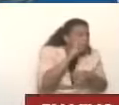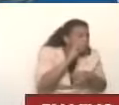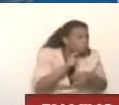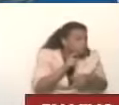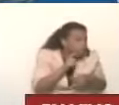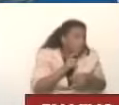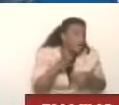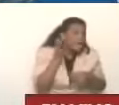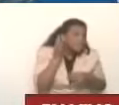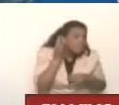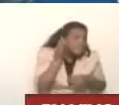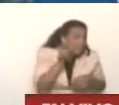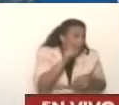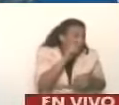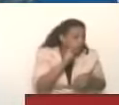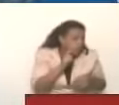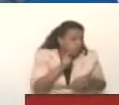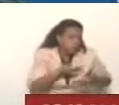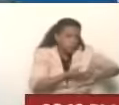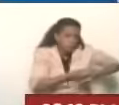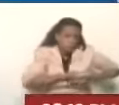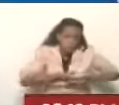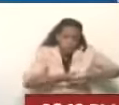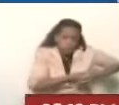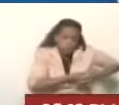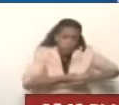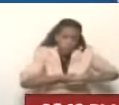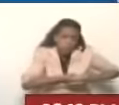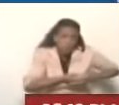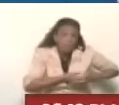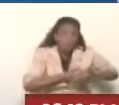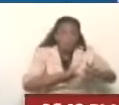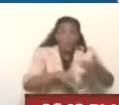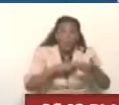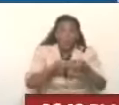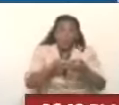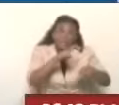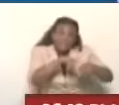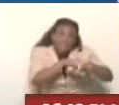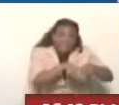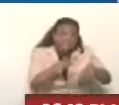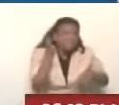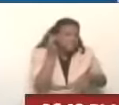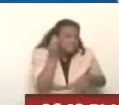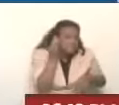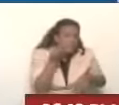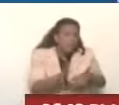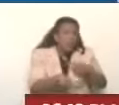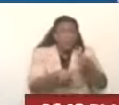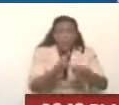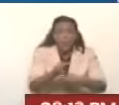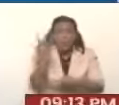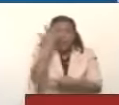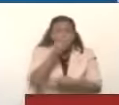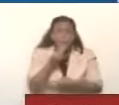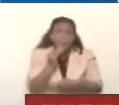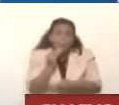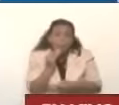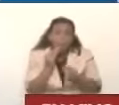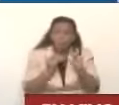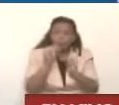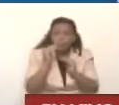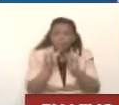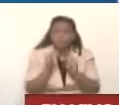mamá, ¿ah? Desde la mujer niña, de la niña, pues, luego la niña